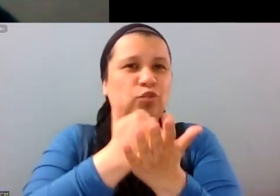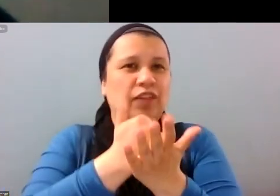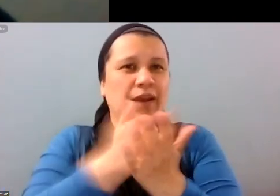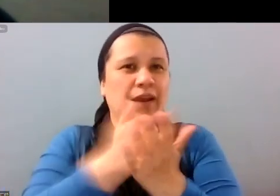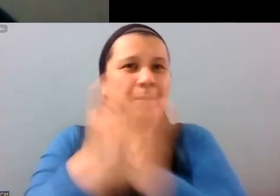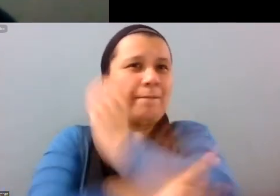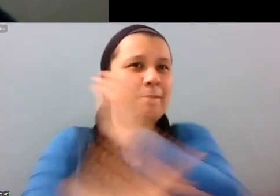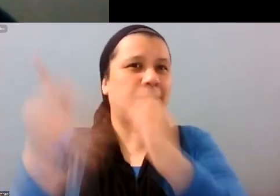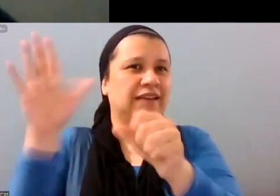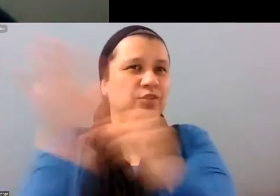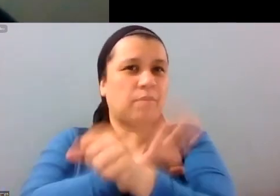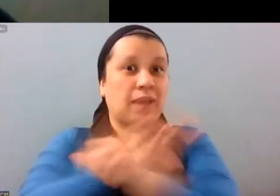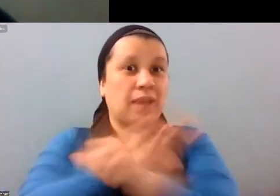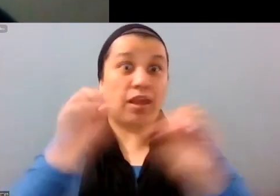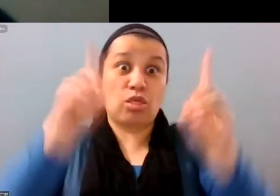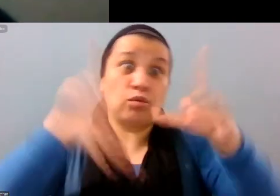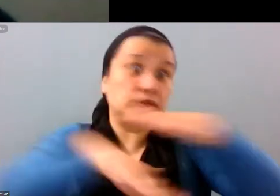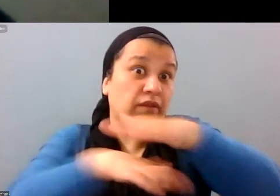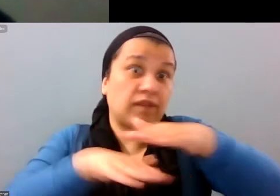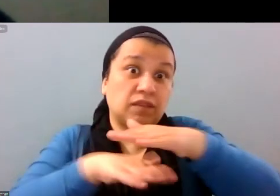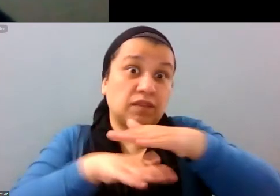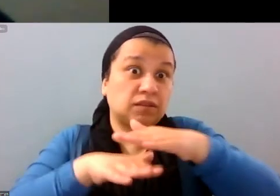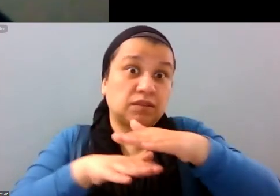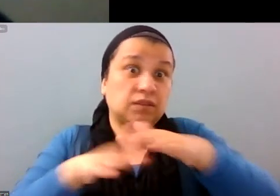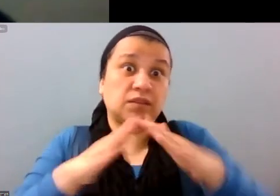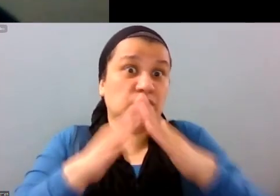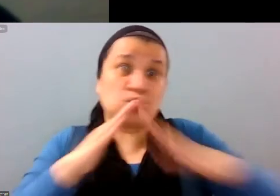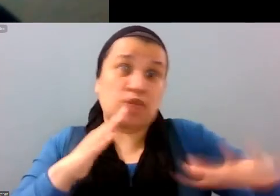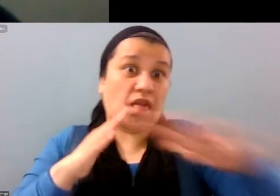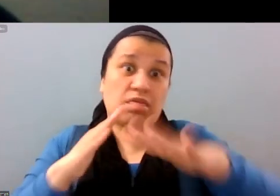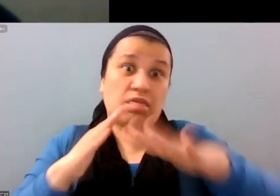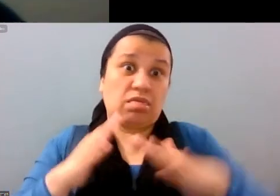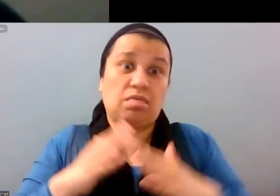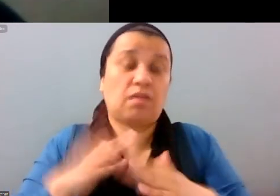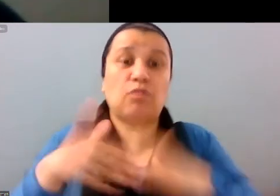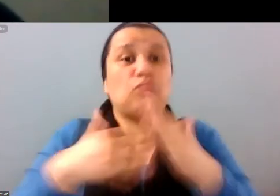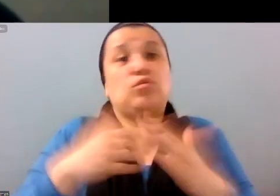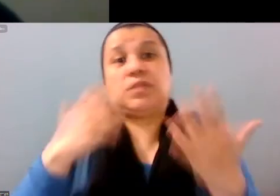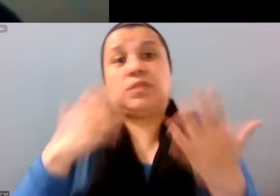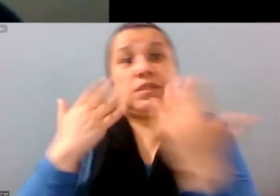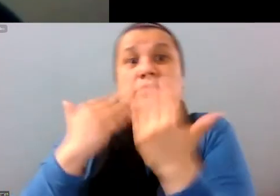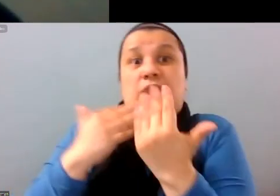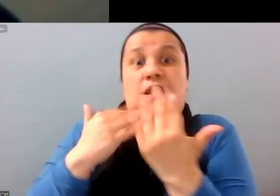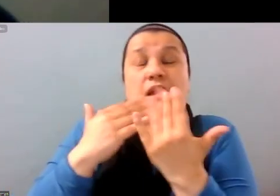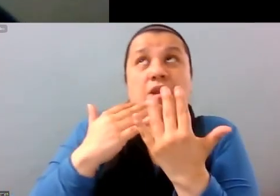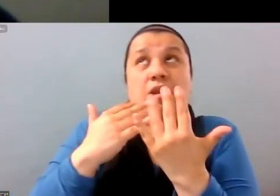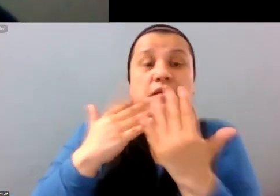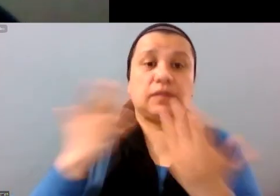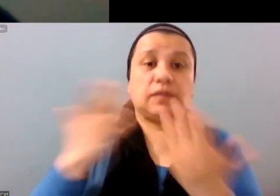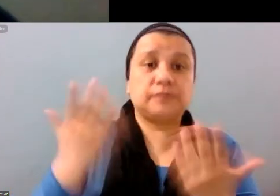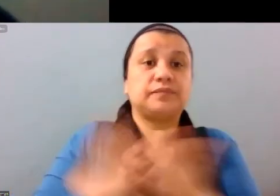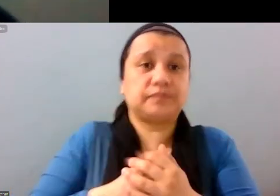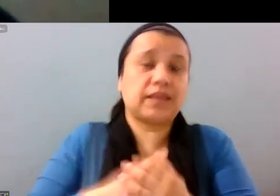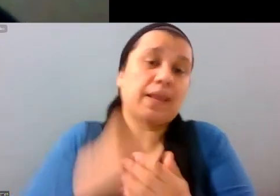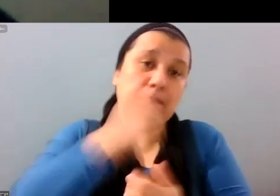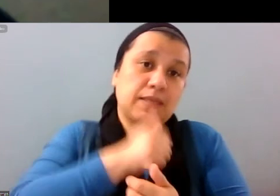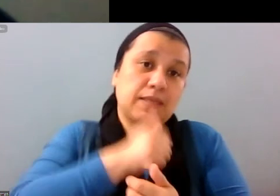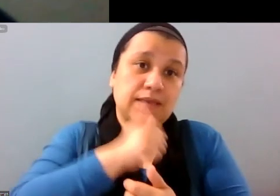la educación aquí es la base de toda la sociedad y todos estamos a la expectativa entonces simplemente tener